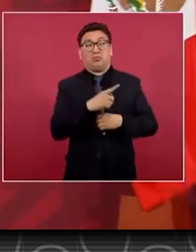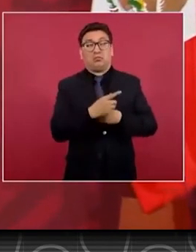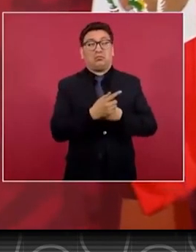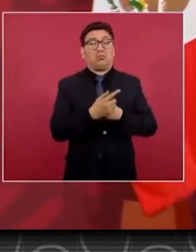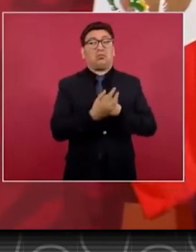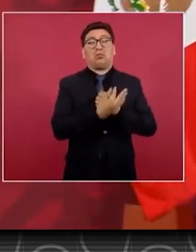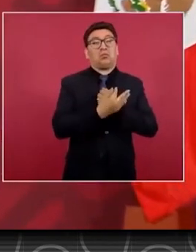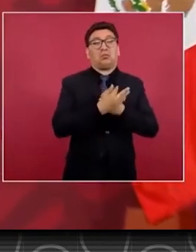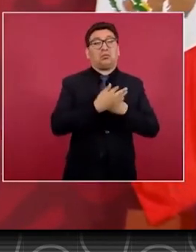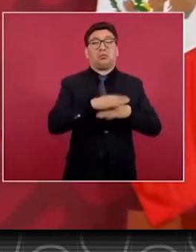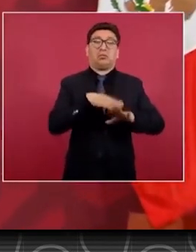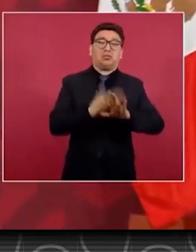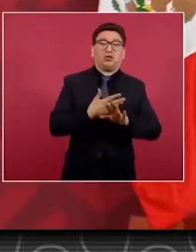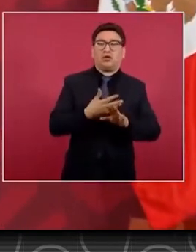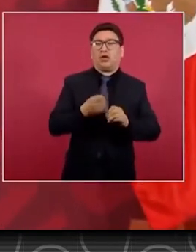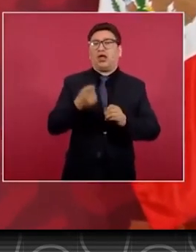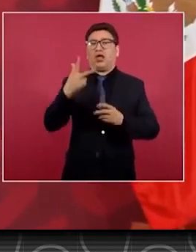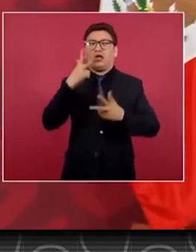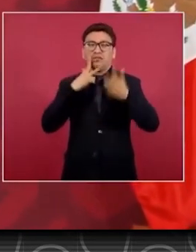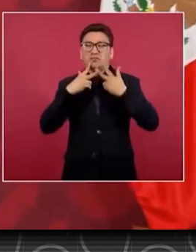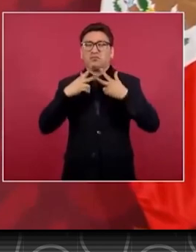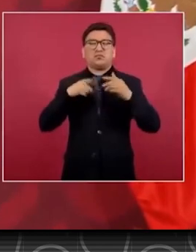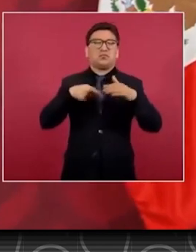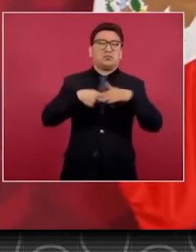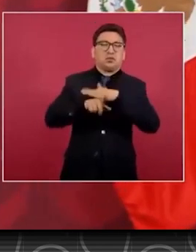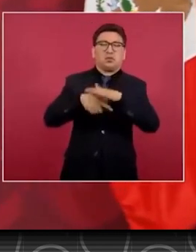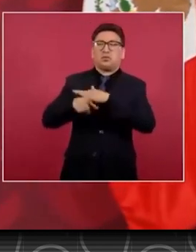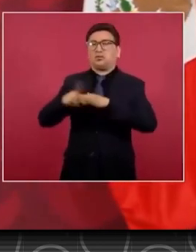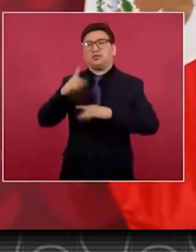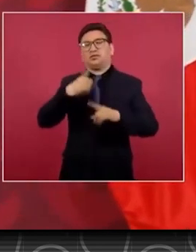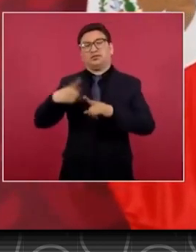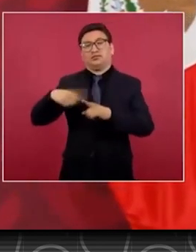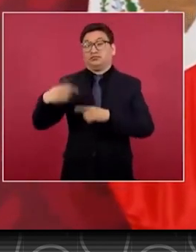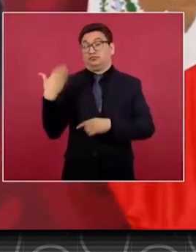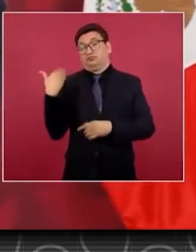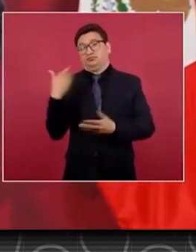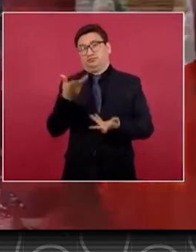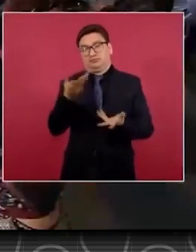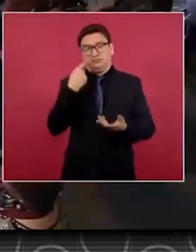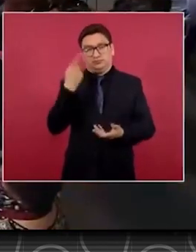descrédito, campañas de desprestigio. Bueno, esto que vimos,